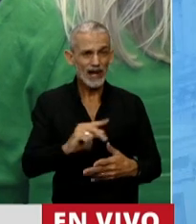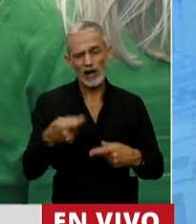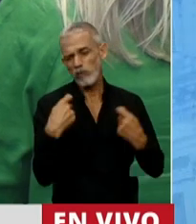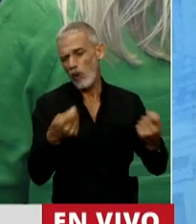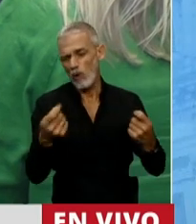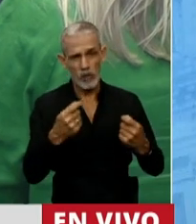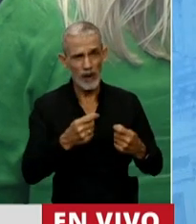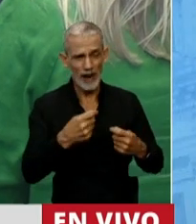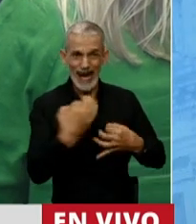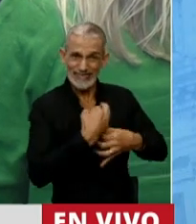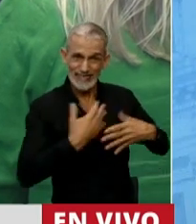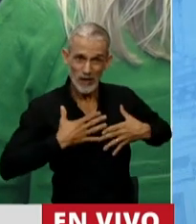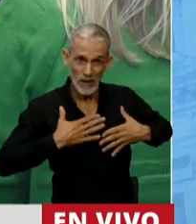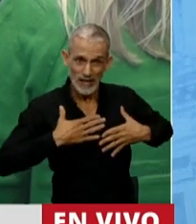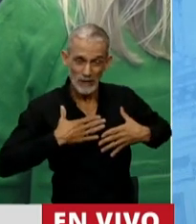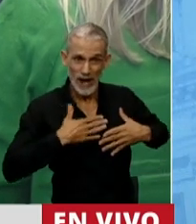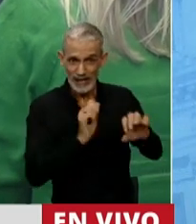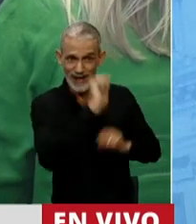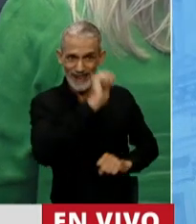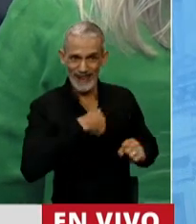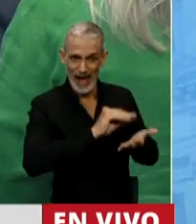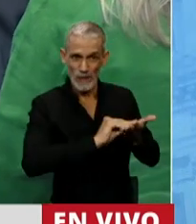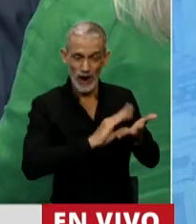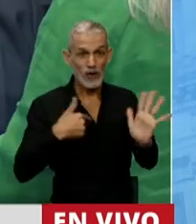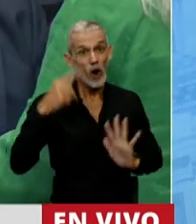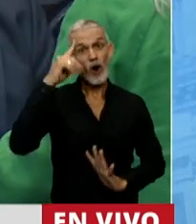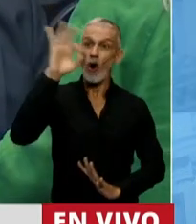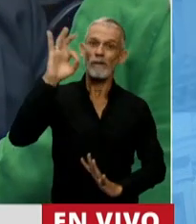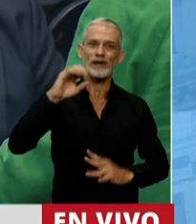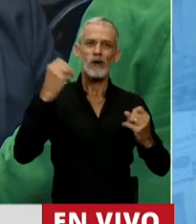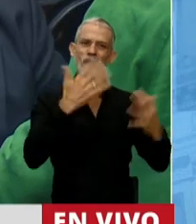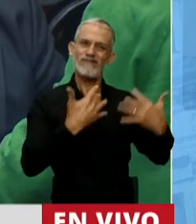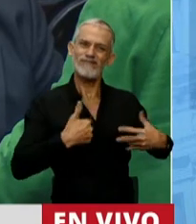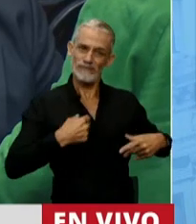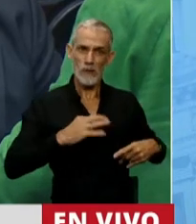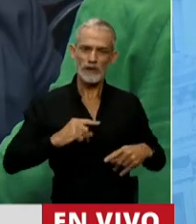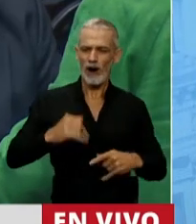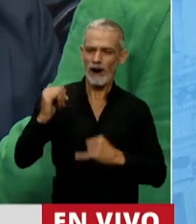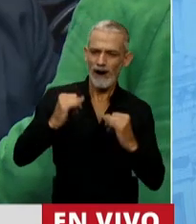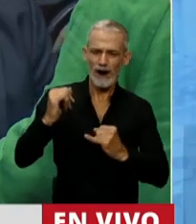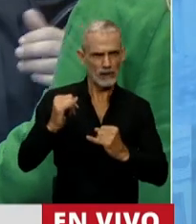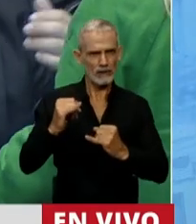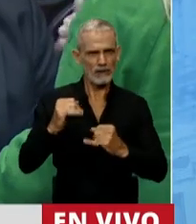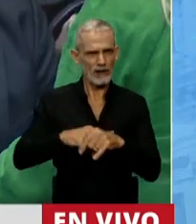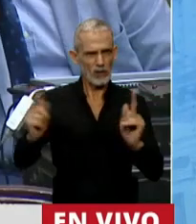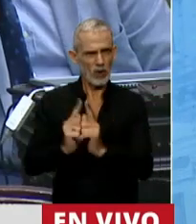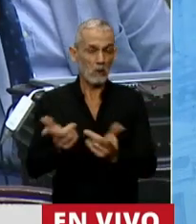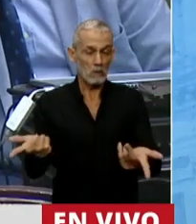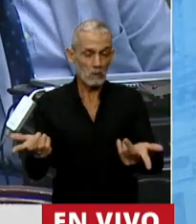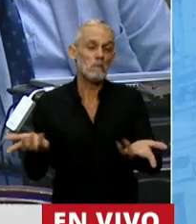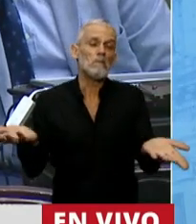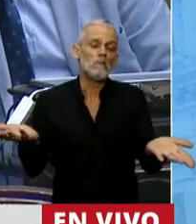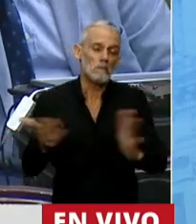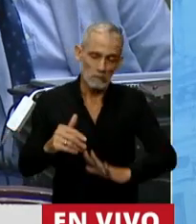en mi formación hoy cobraría sentido dando una opinión formada, informada, de acuerdo a lo que se ha dicho aquí. Pero